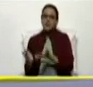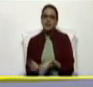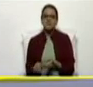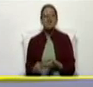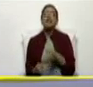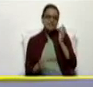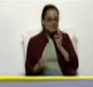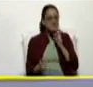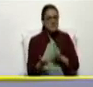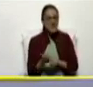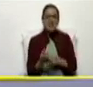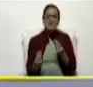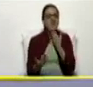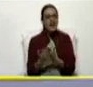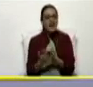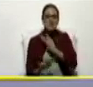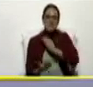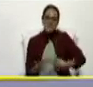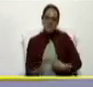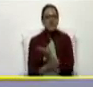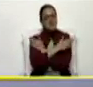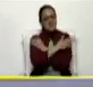cu Dios te bendiga